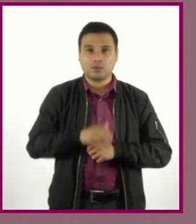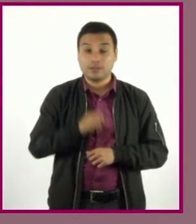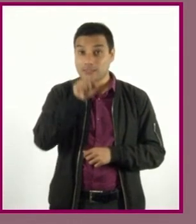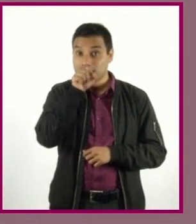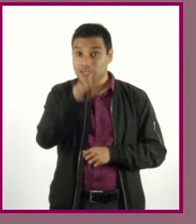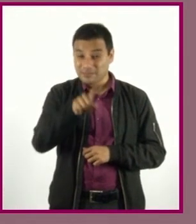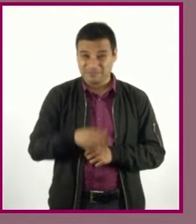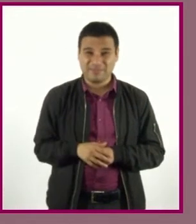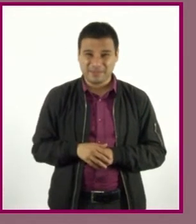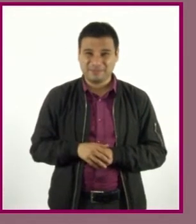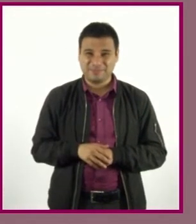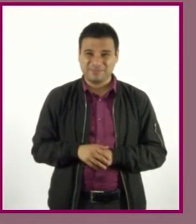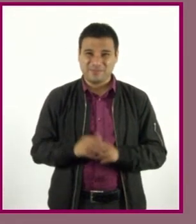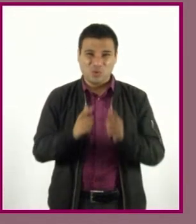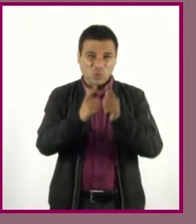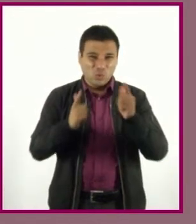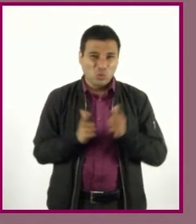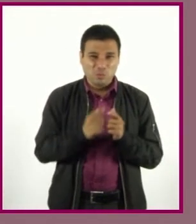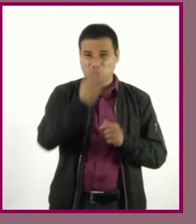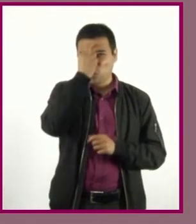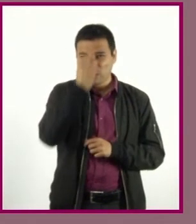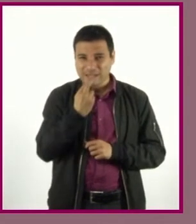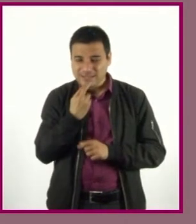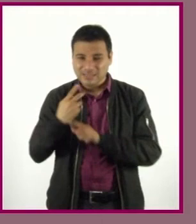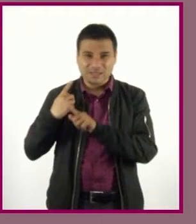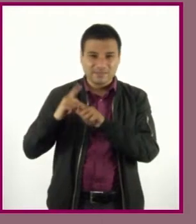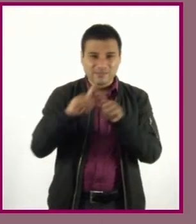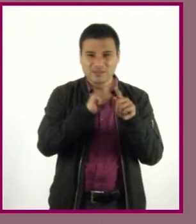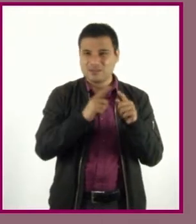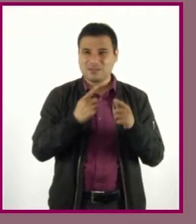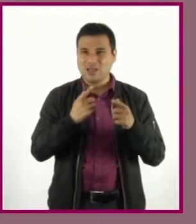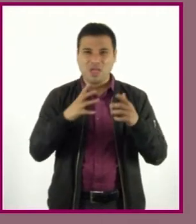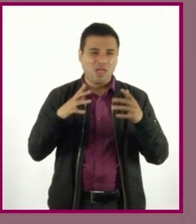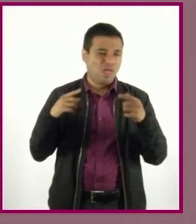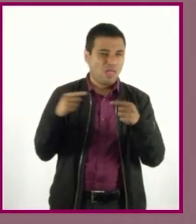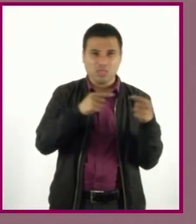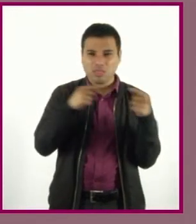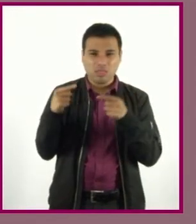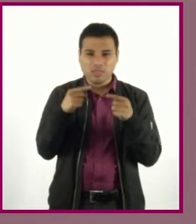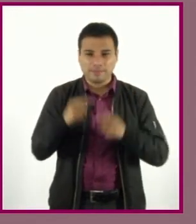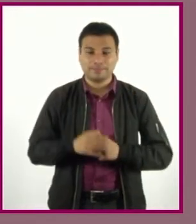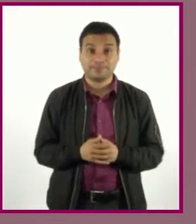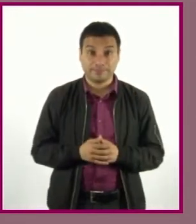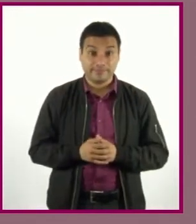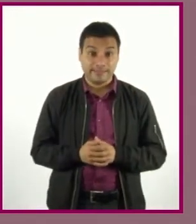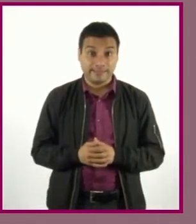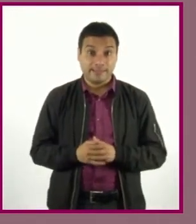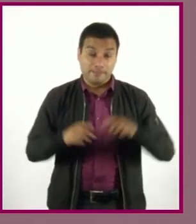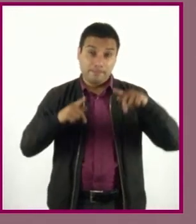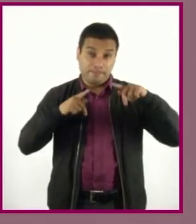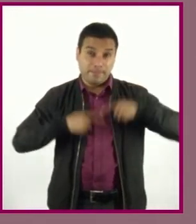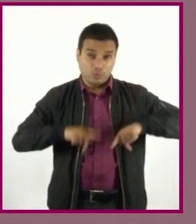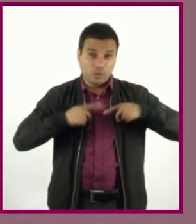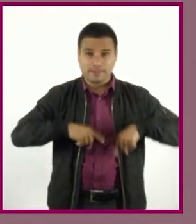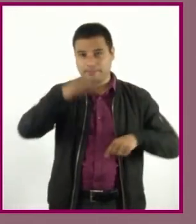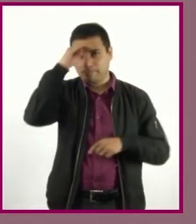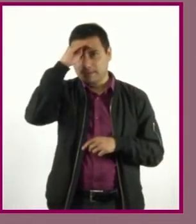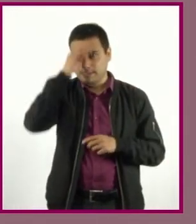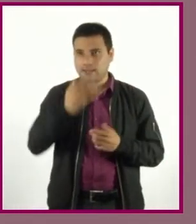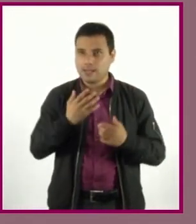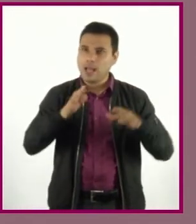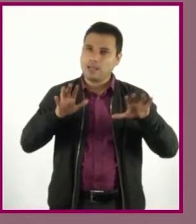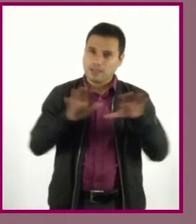ocasionados desde la diversidad étnica y cultural de sus habitantes. Los sirios esperaban cambios políticos y